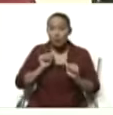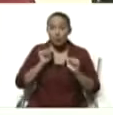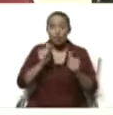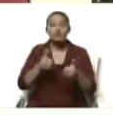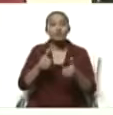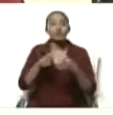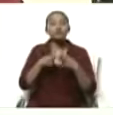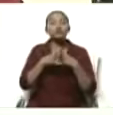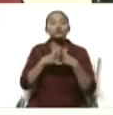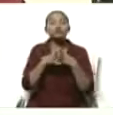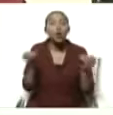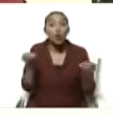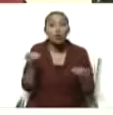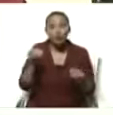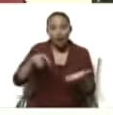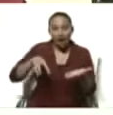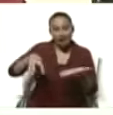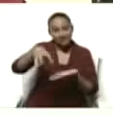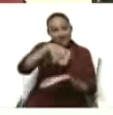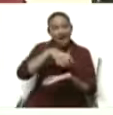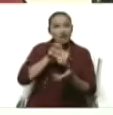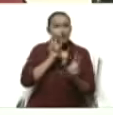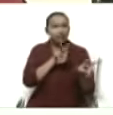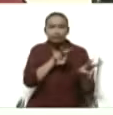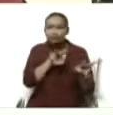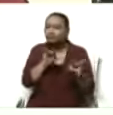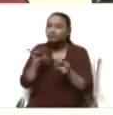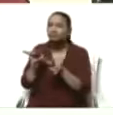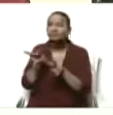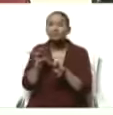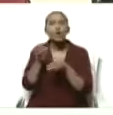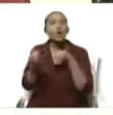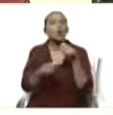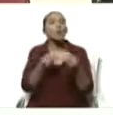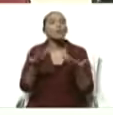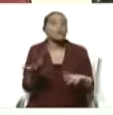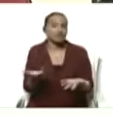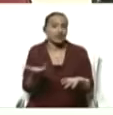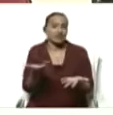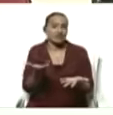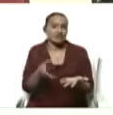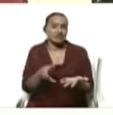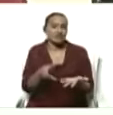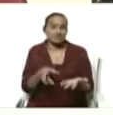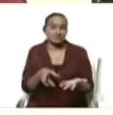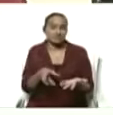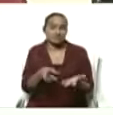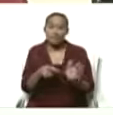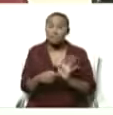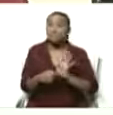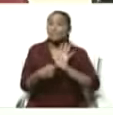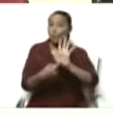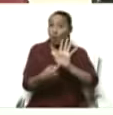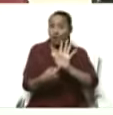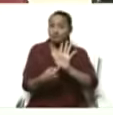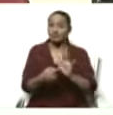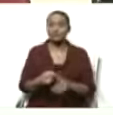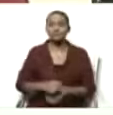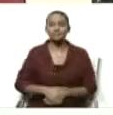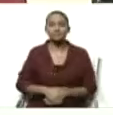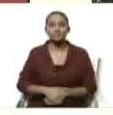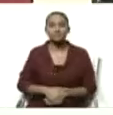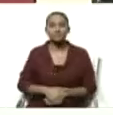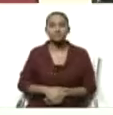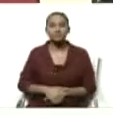todas por todos lados haciendo las paredes hablan pues las paredes hablan